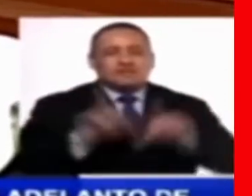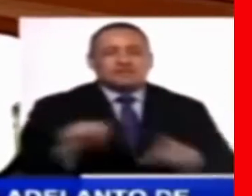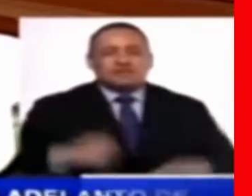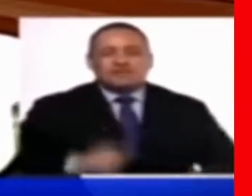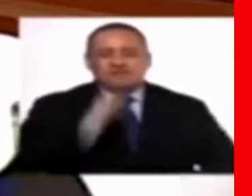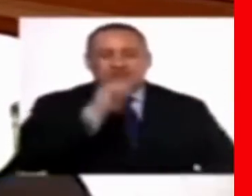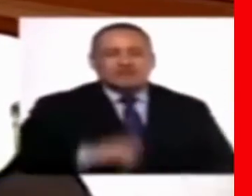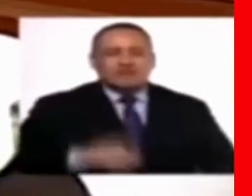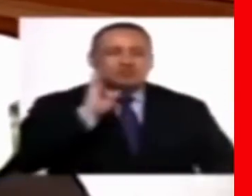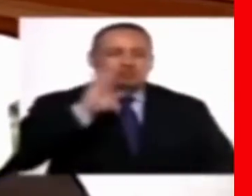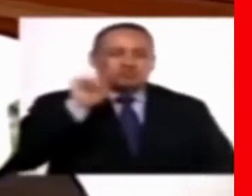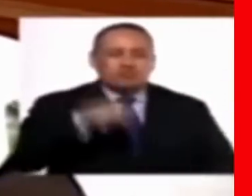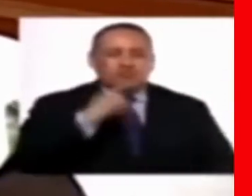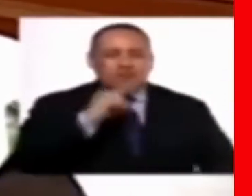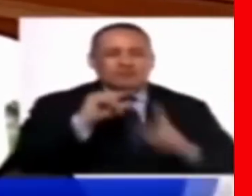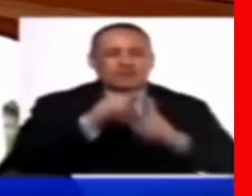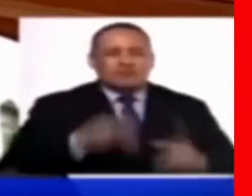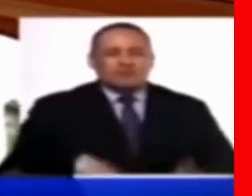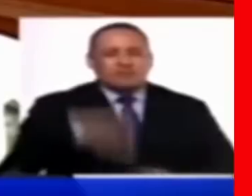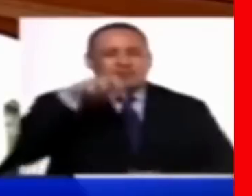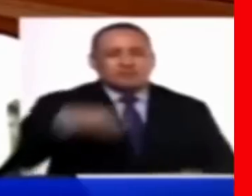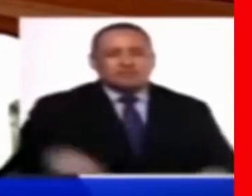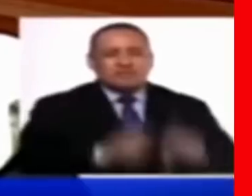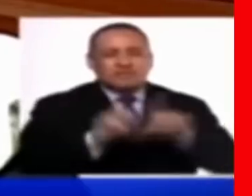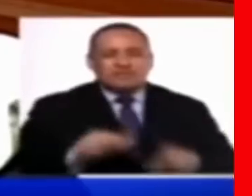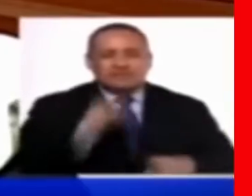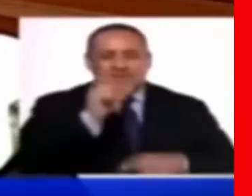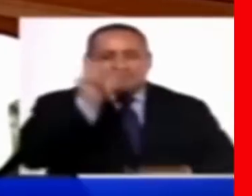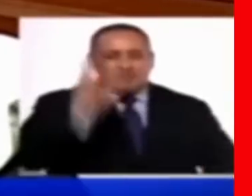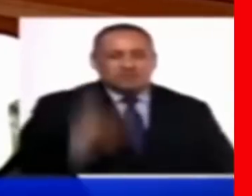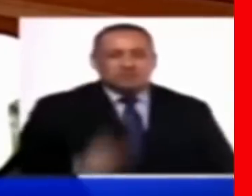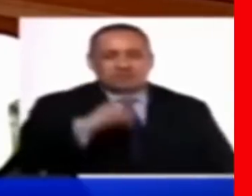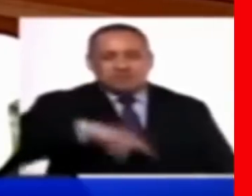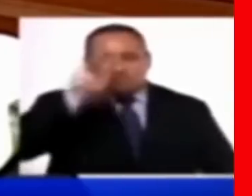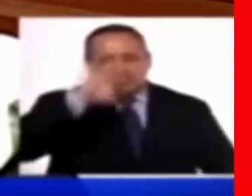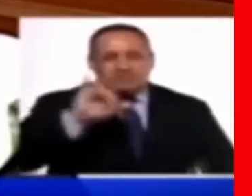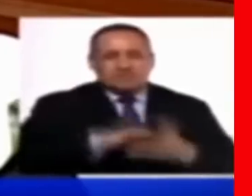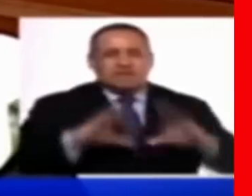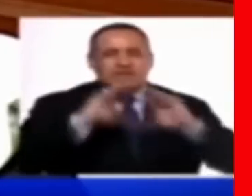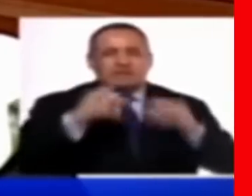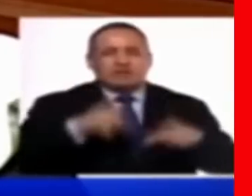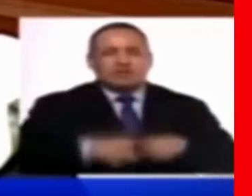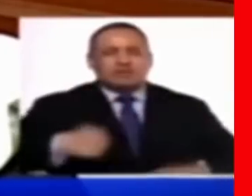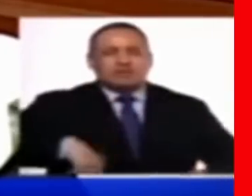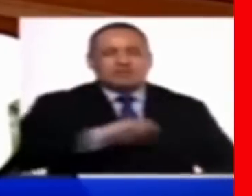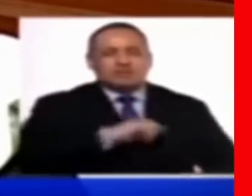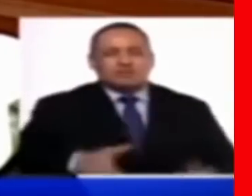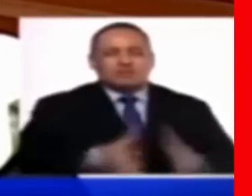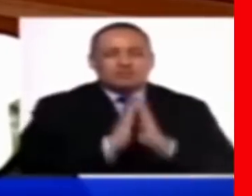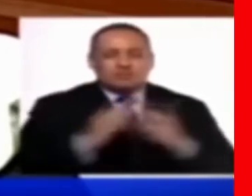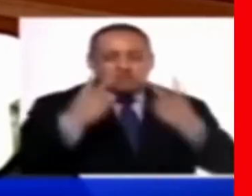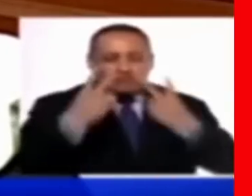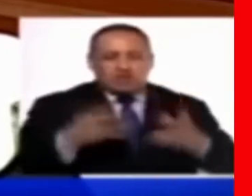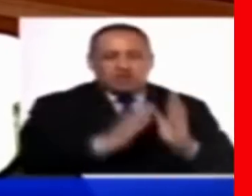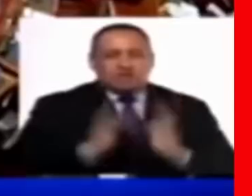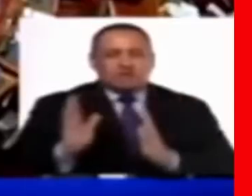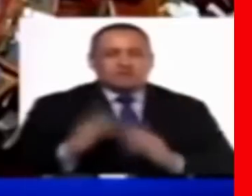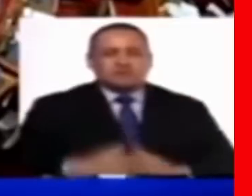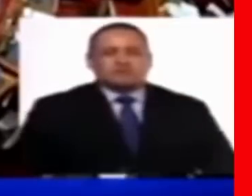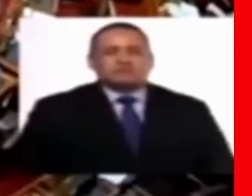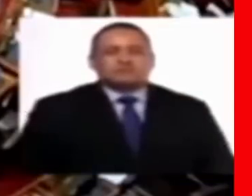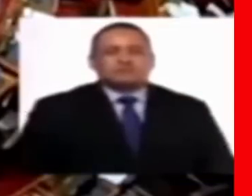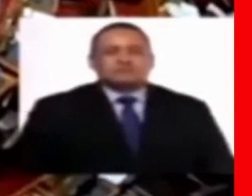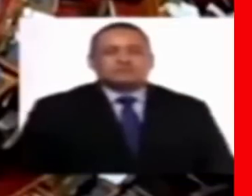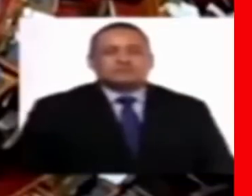insultar para hacer valer un punto y me da pena la falta de personalidad de un peruano que finalmente habla como un español. Por favor, presidente, ponga usted orden. Gracias.